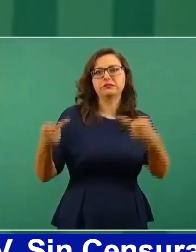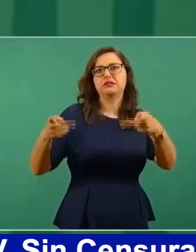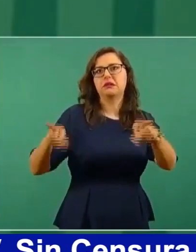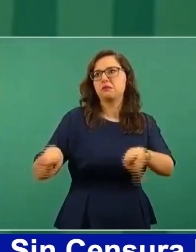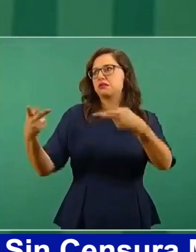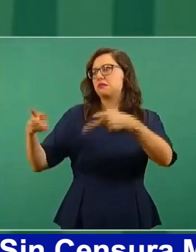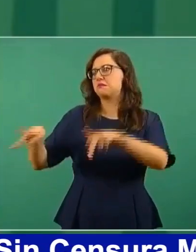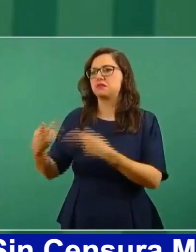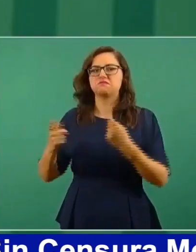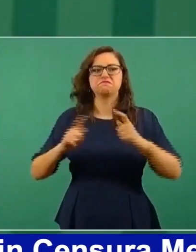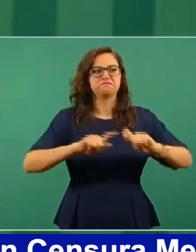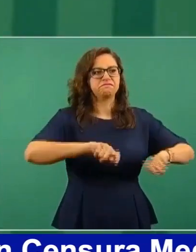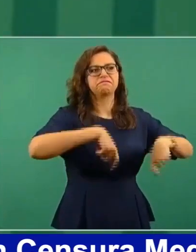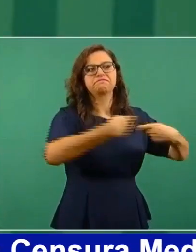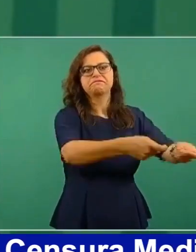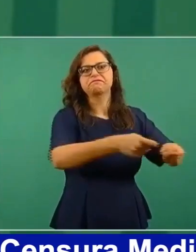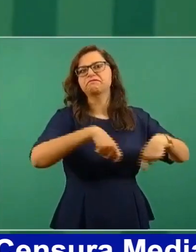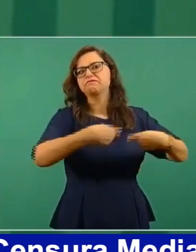con